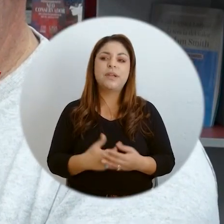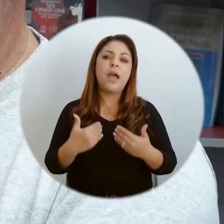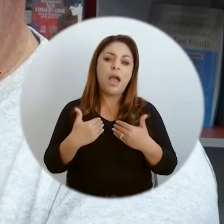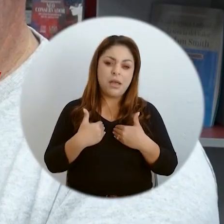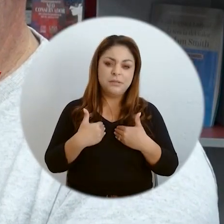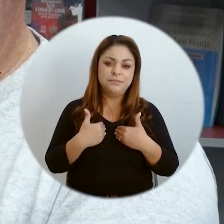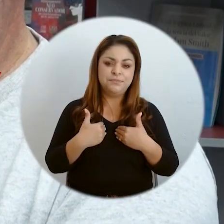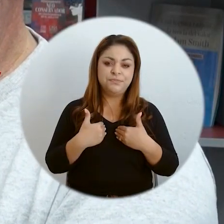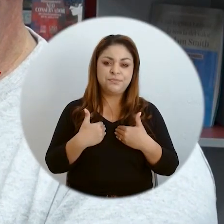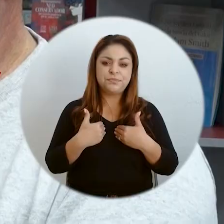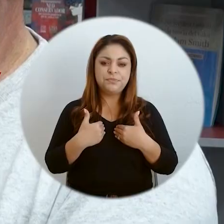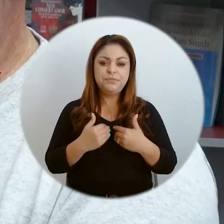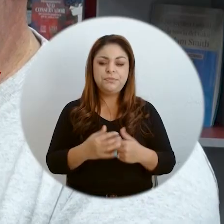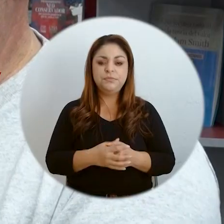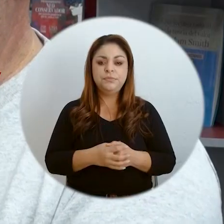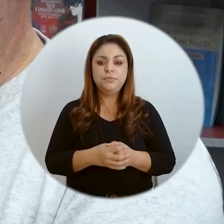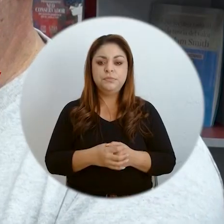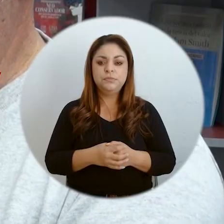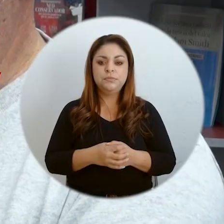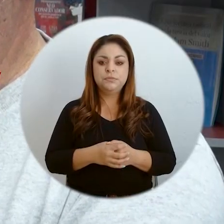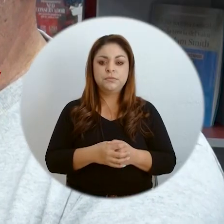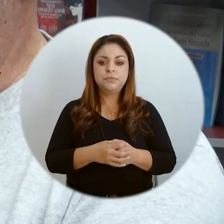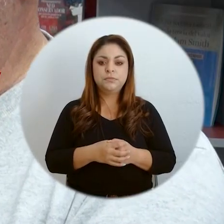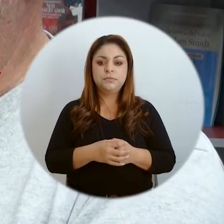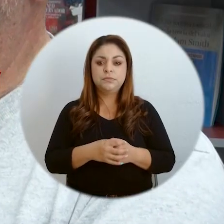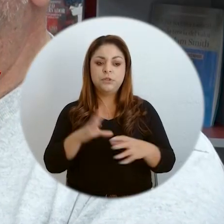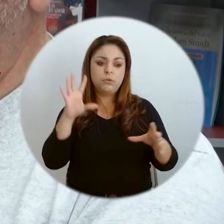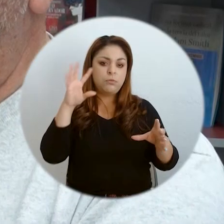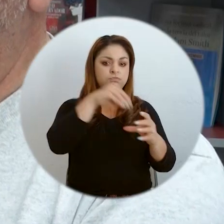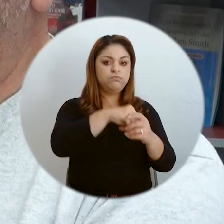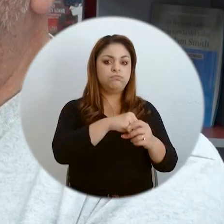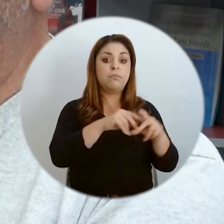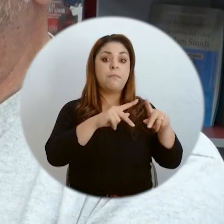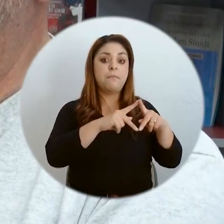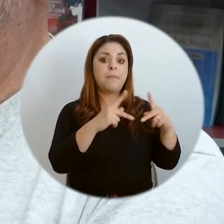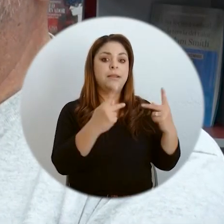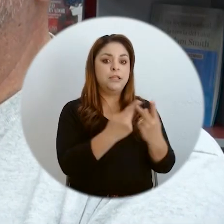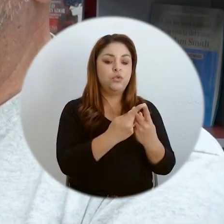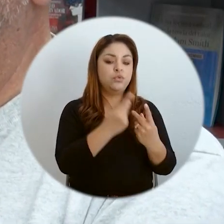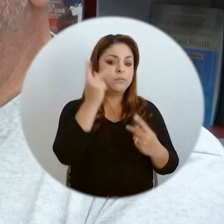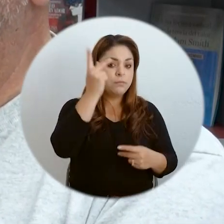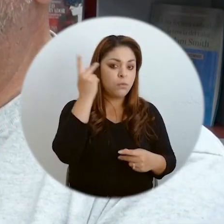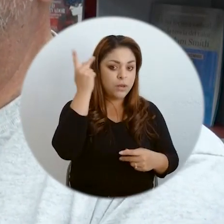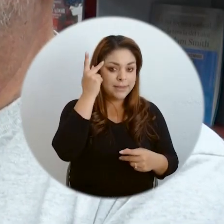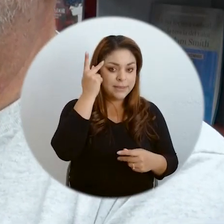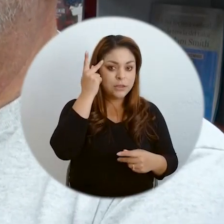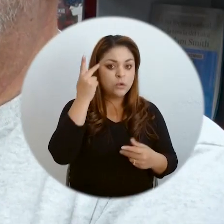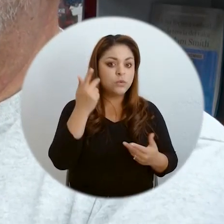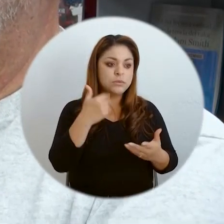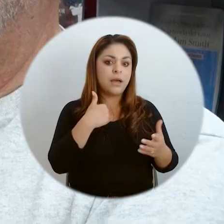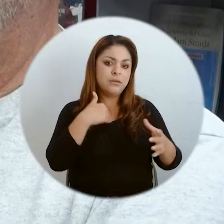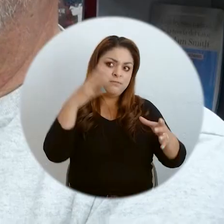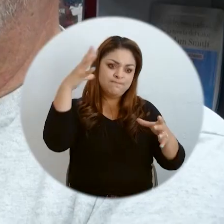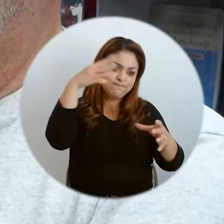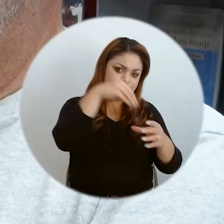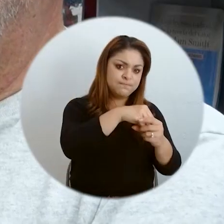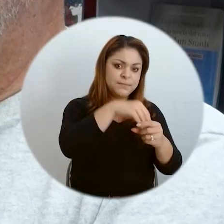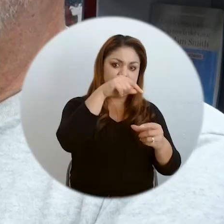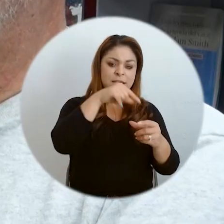que encarna en partidos y personajes políticos como los que estoy mencionando,